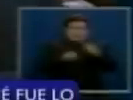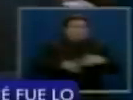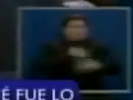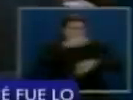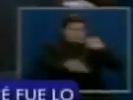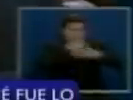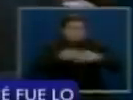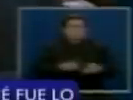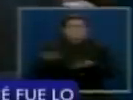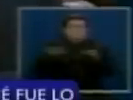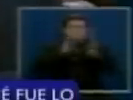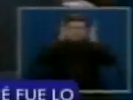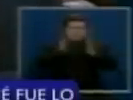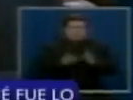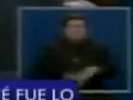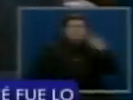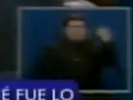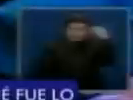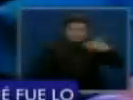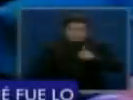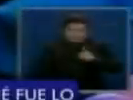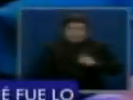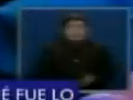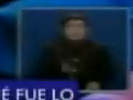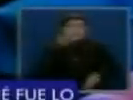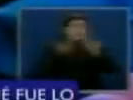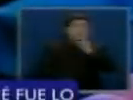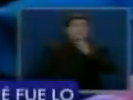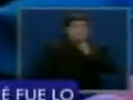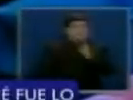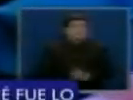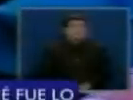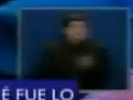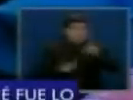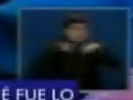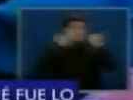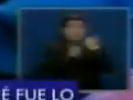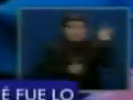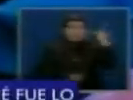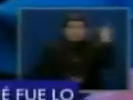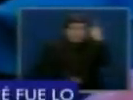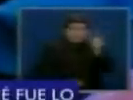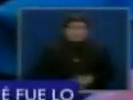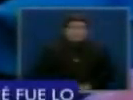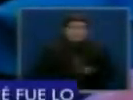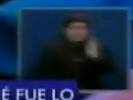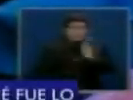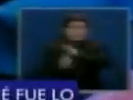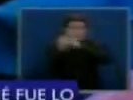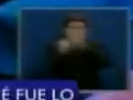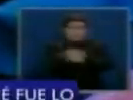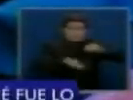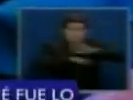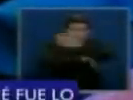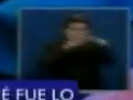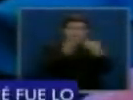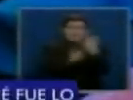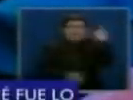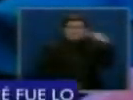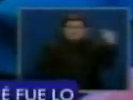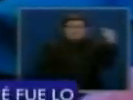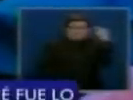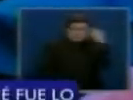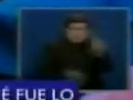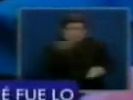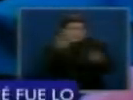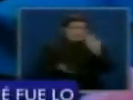los servidores del Estado. ¿Es acaso cierta clase política que con su poder e influencia en todo el tejido estatal pudo